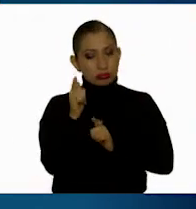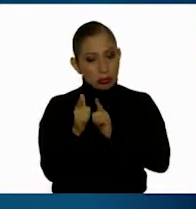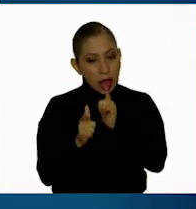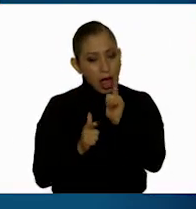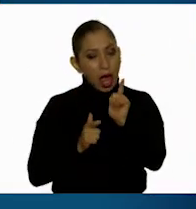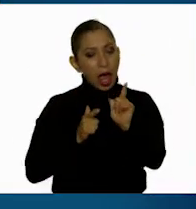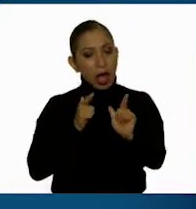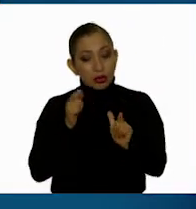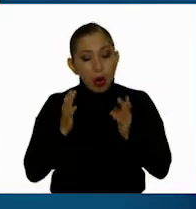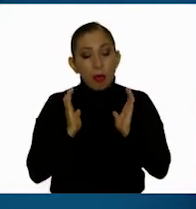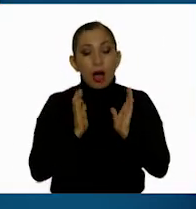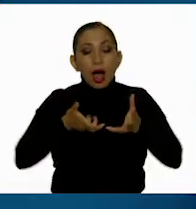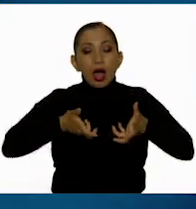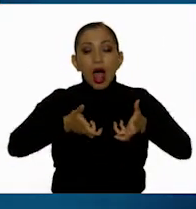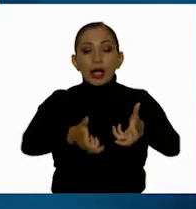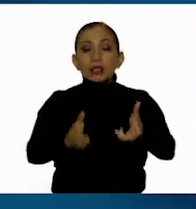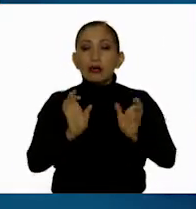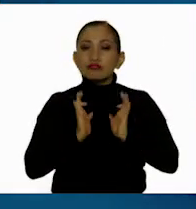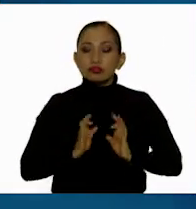mulas dentro del paseo.